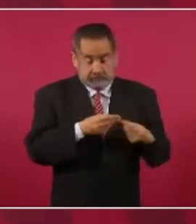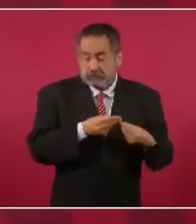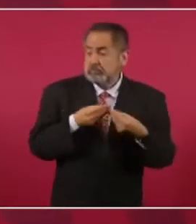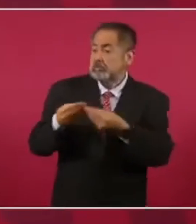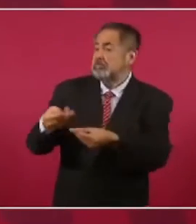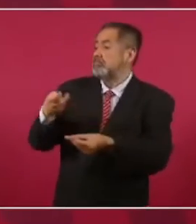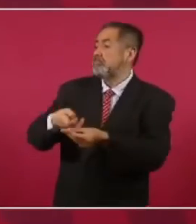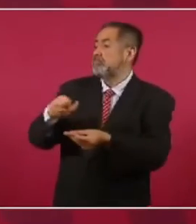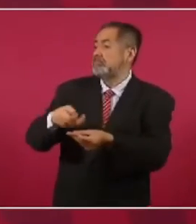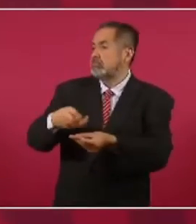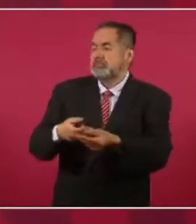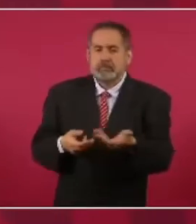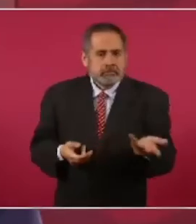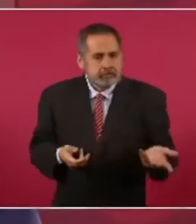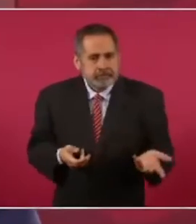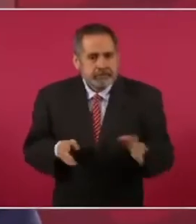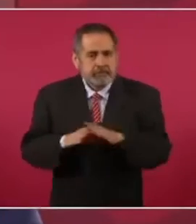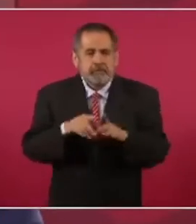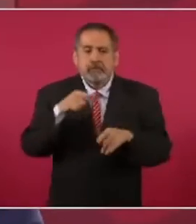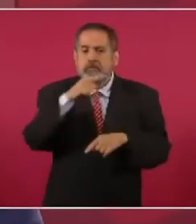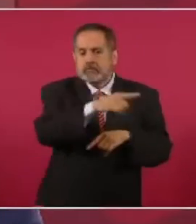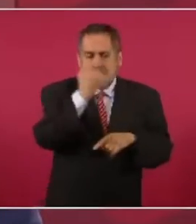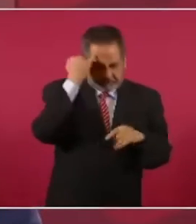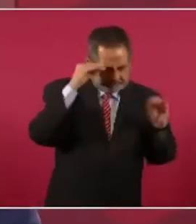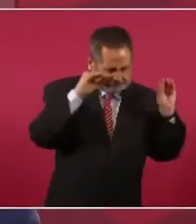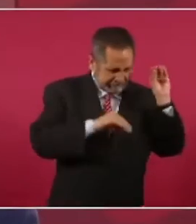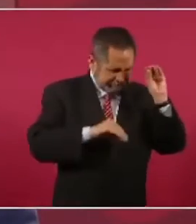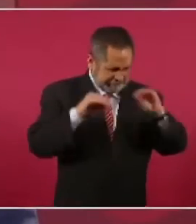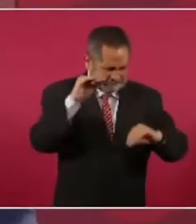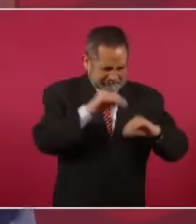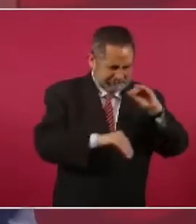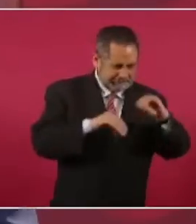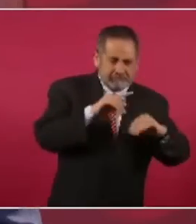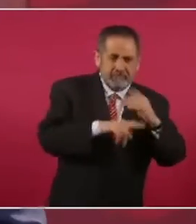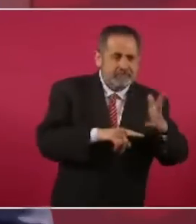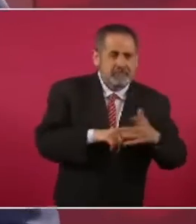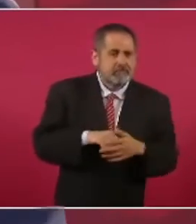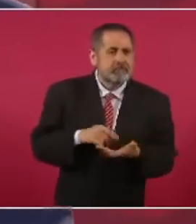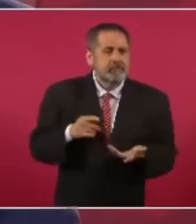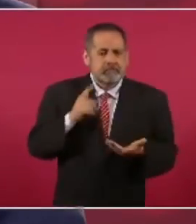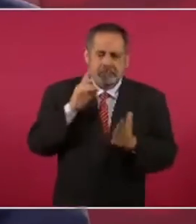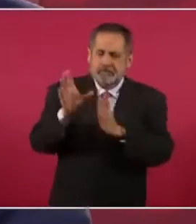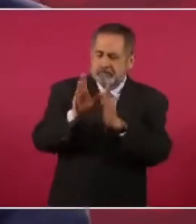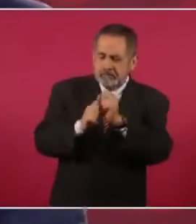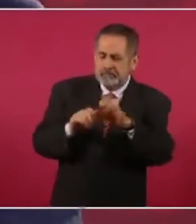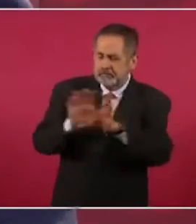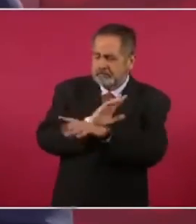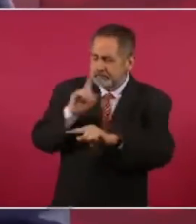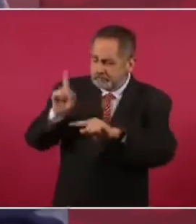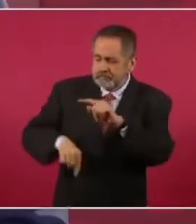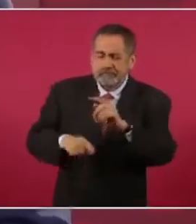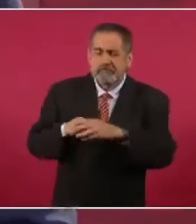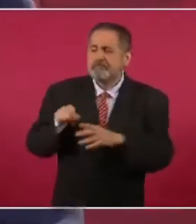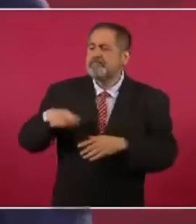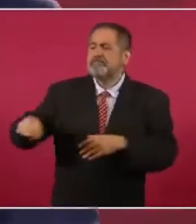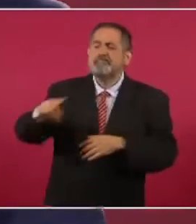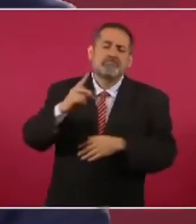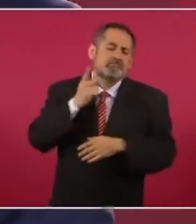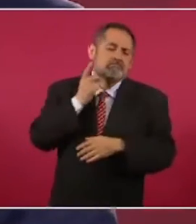todos los cambios que querían a la Constitución, a los